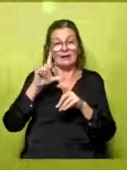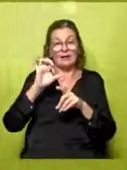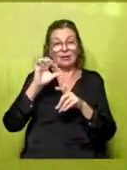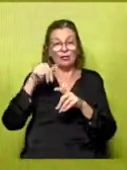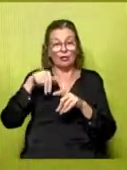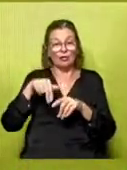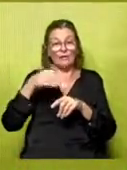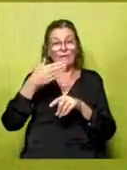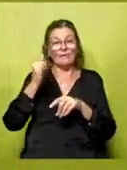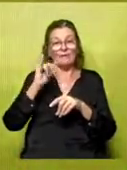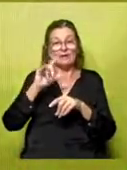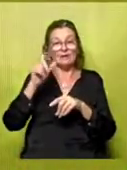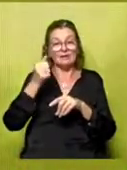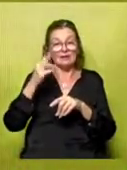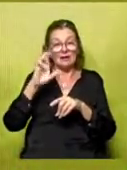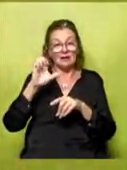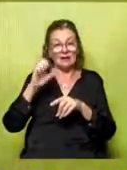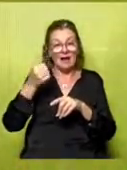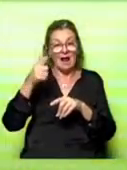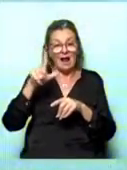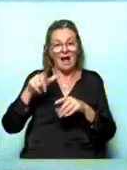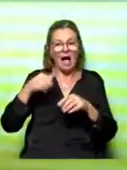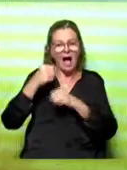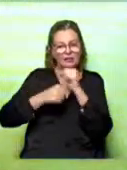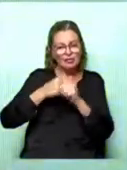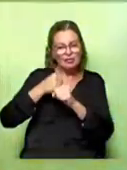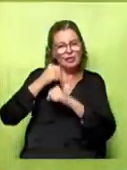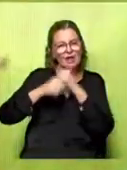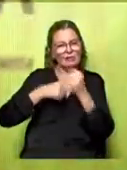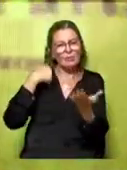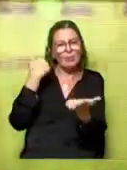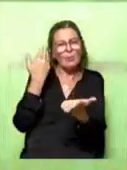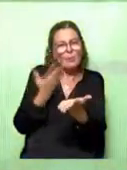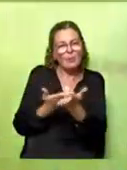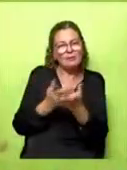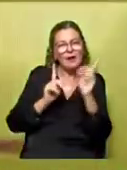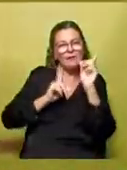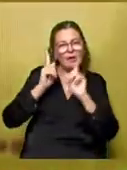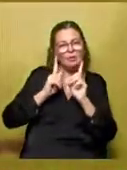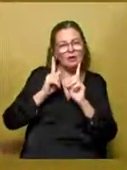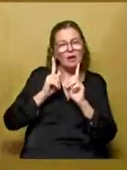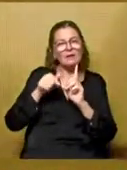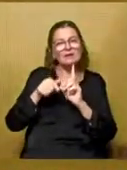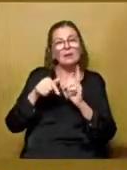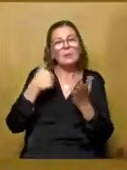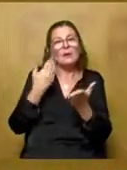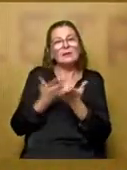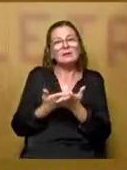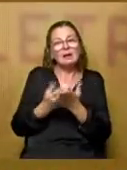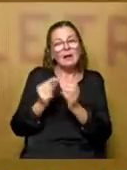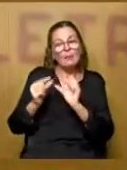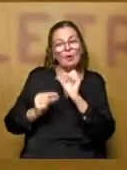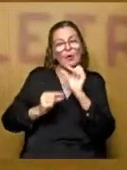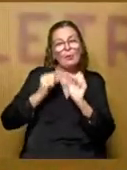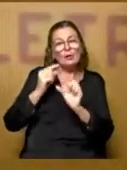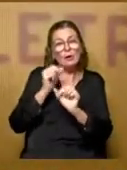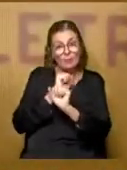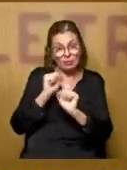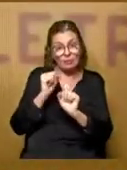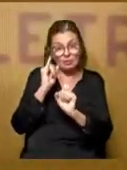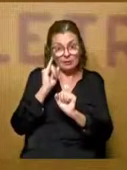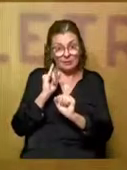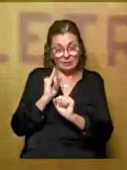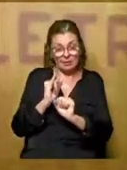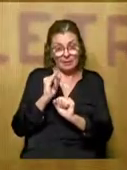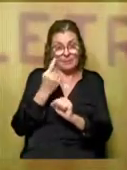vienen impulsando esta propuesta. Y ellos plantean que sea gradual, que es posible, primero porque